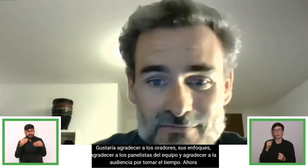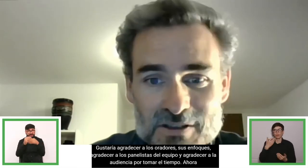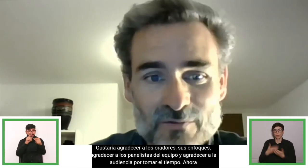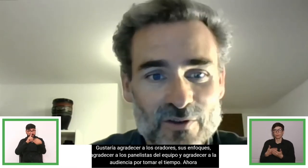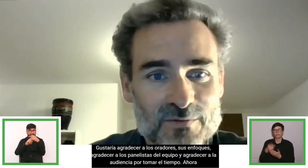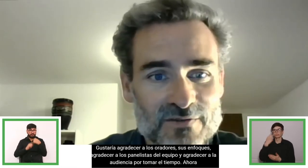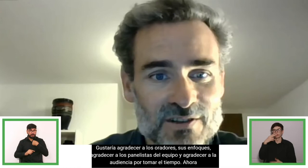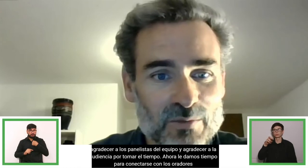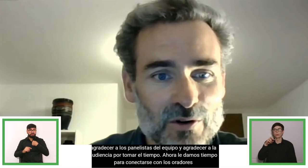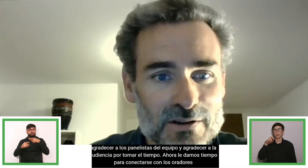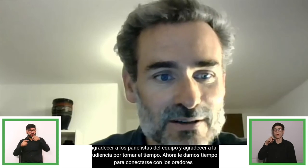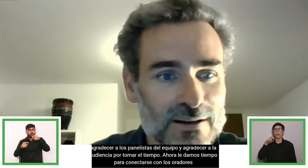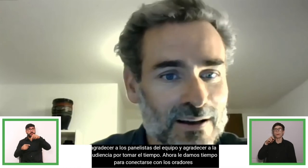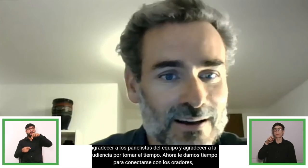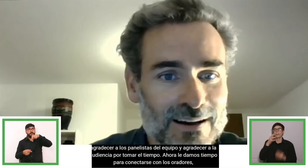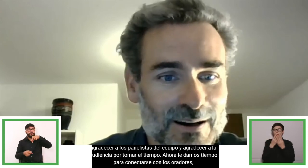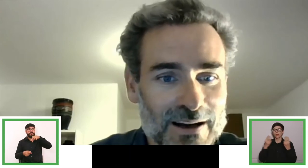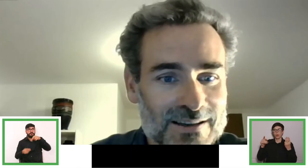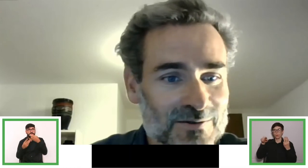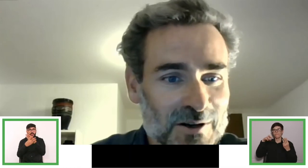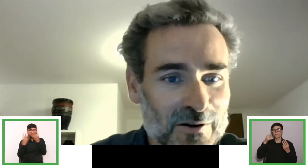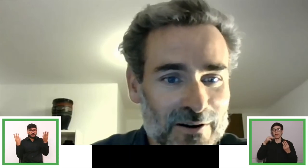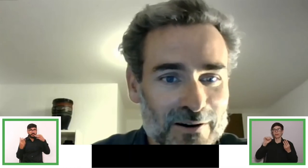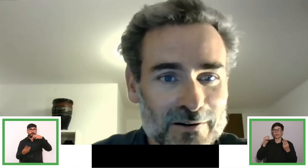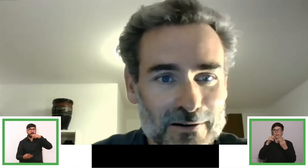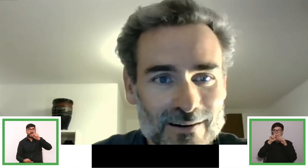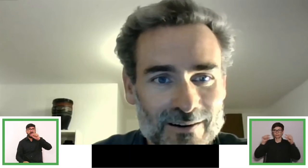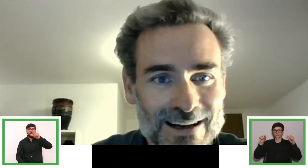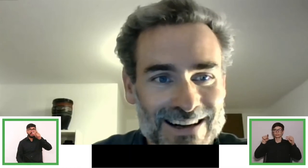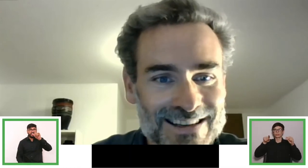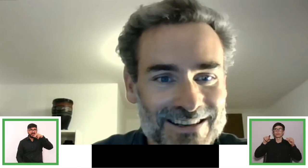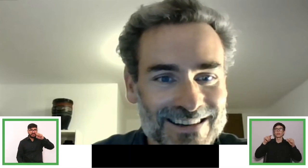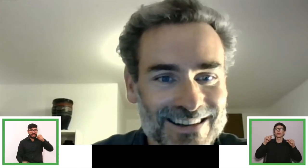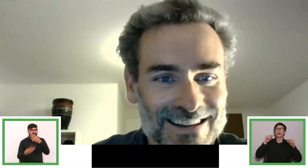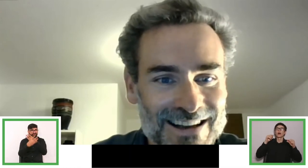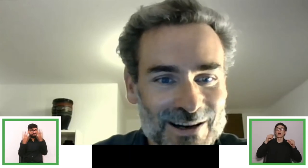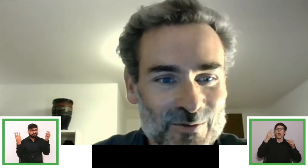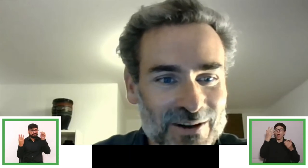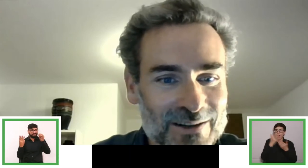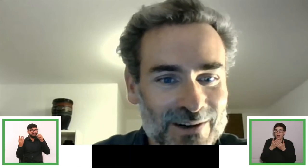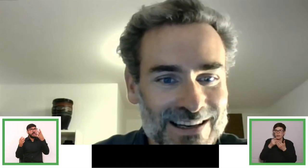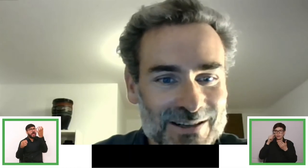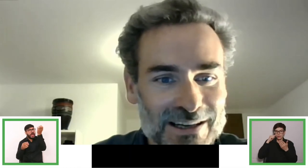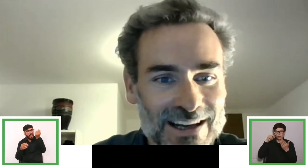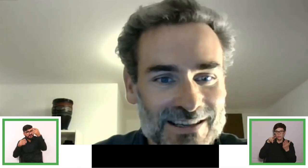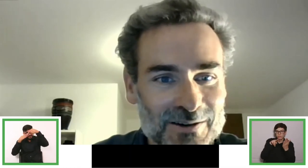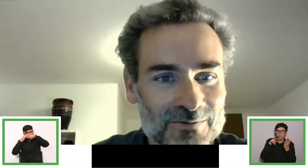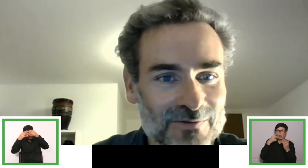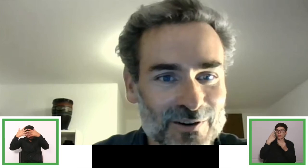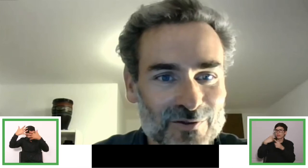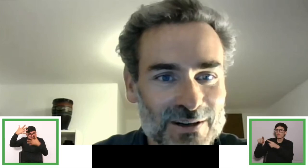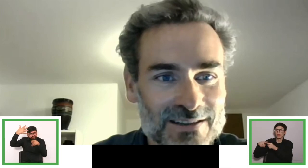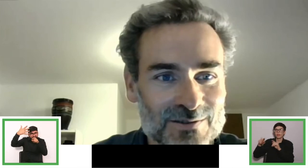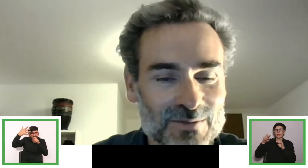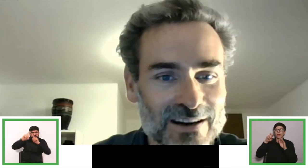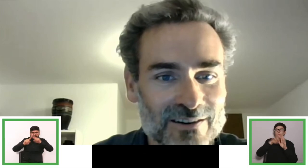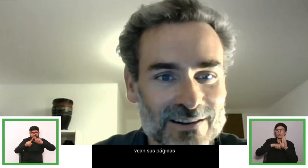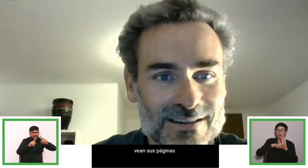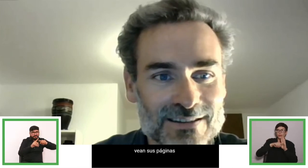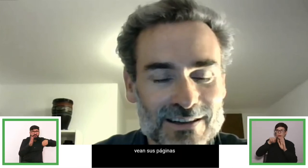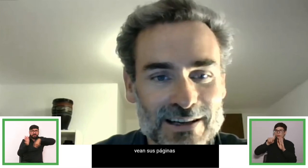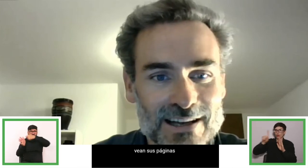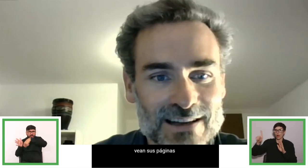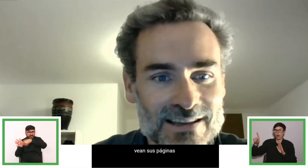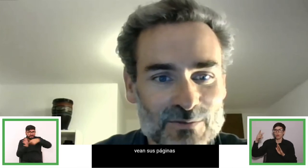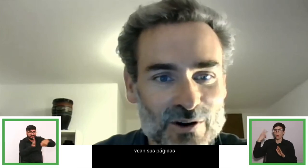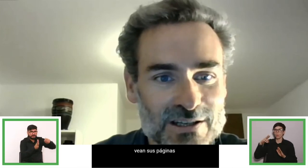la sección Impact Transfer, así que denle algún grado de apoyo. Hay todo tipo de actividades,